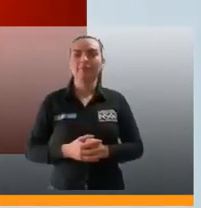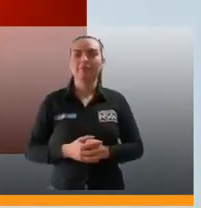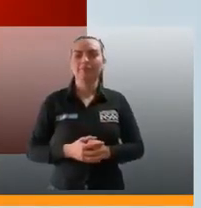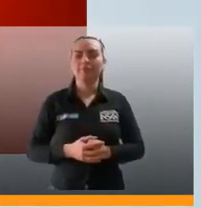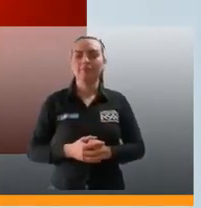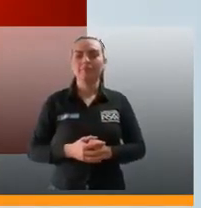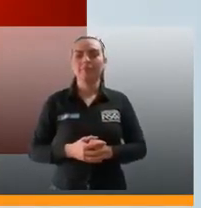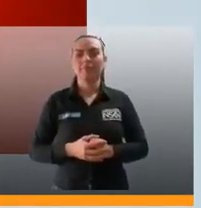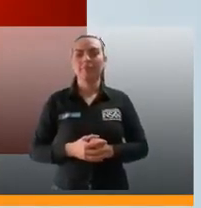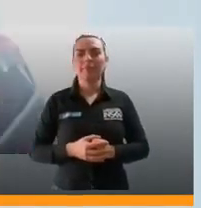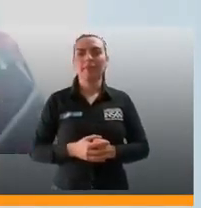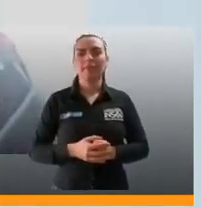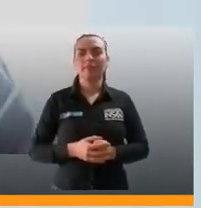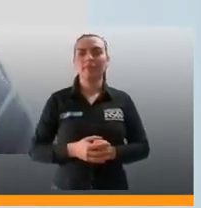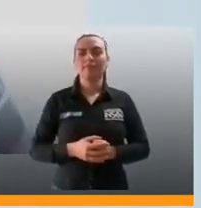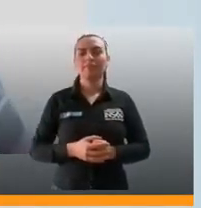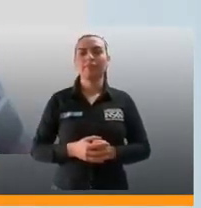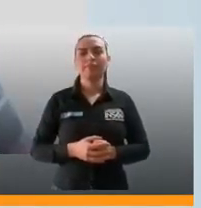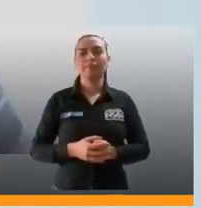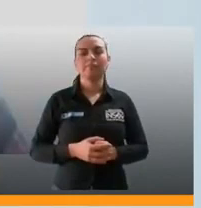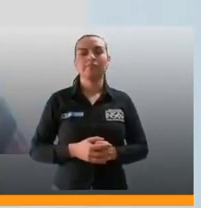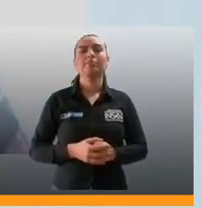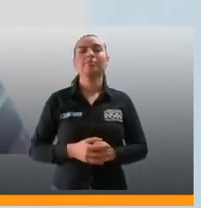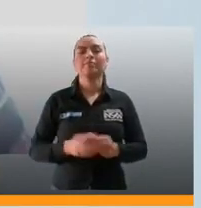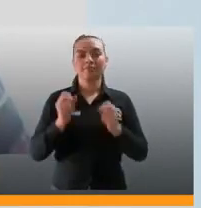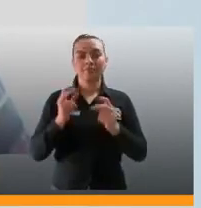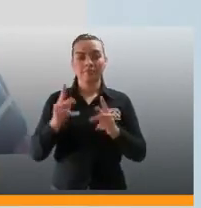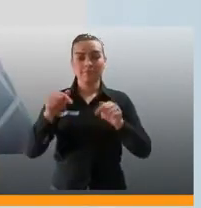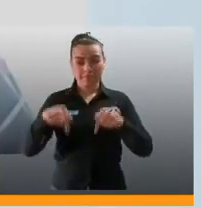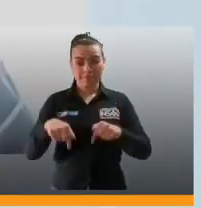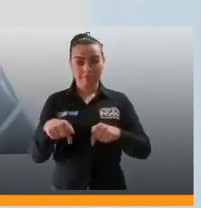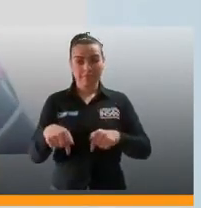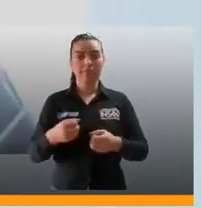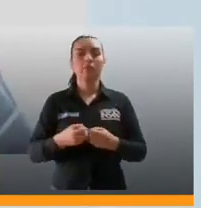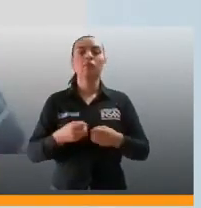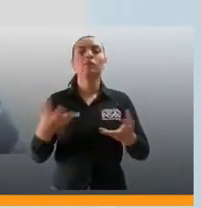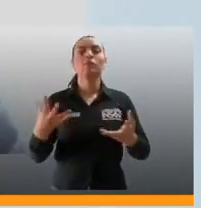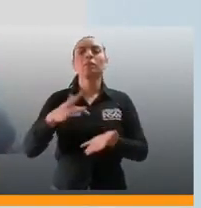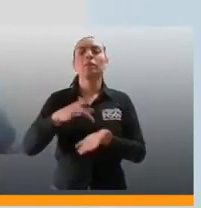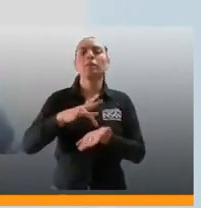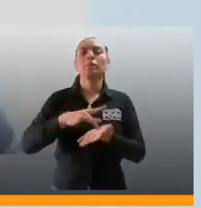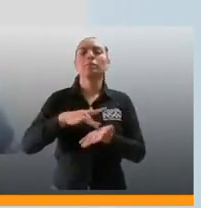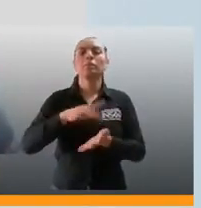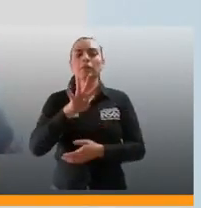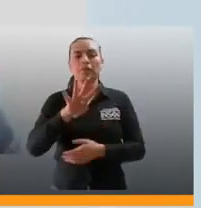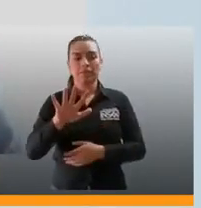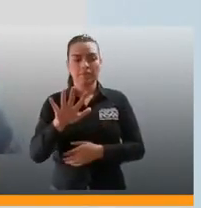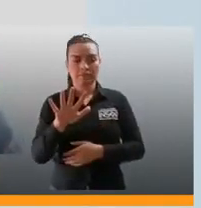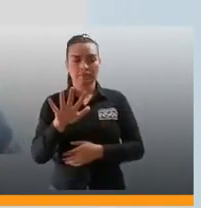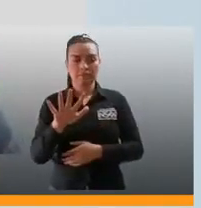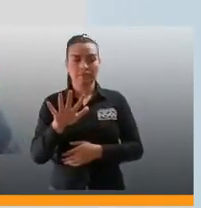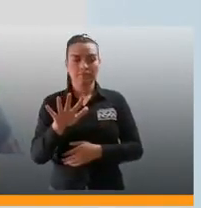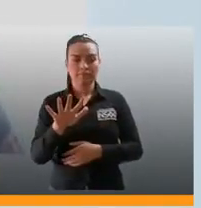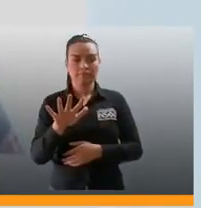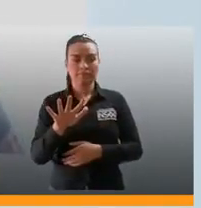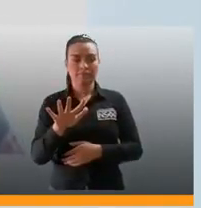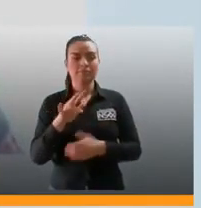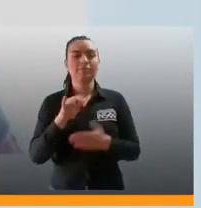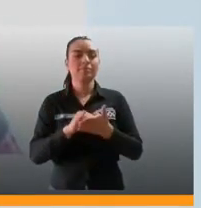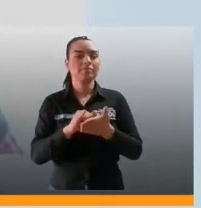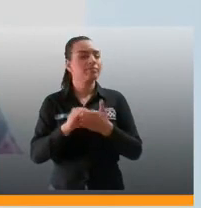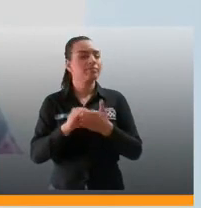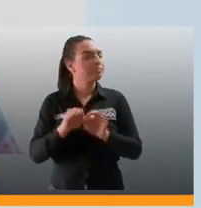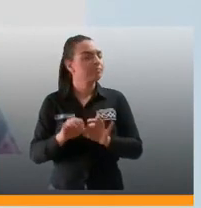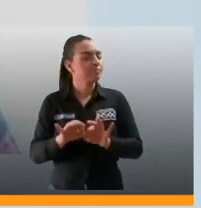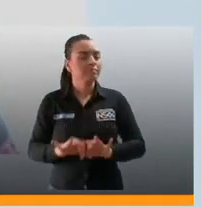Bueno, aquí en el Menti tuvimos 45 participaciones, digamos que uno de los elementos fundamentales